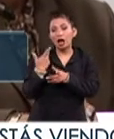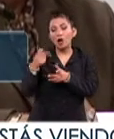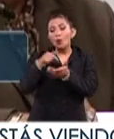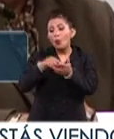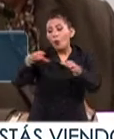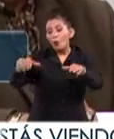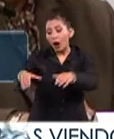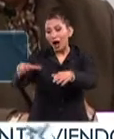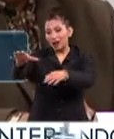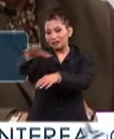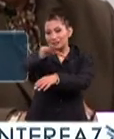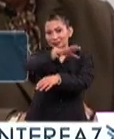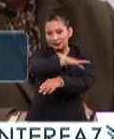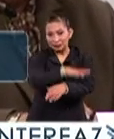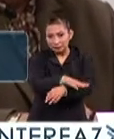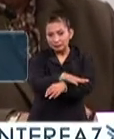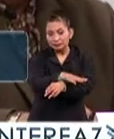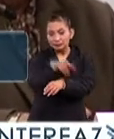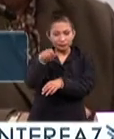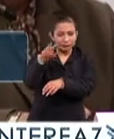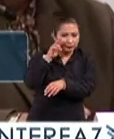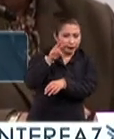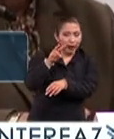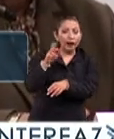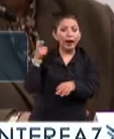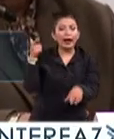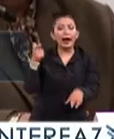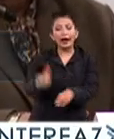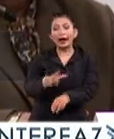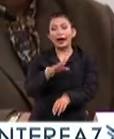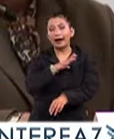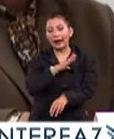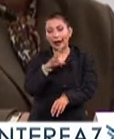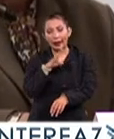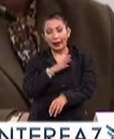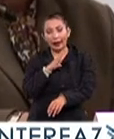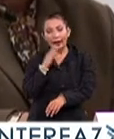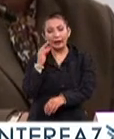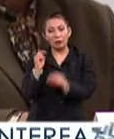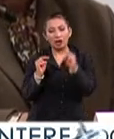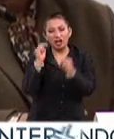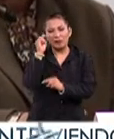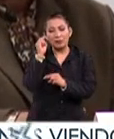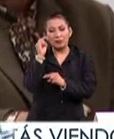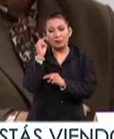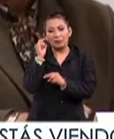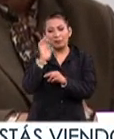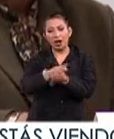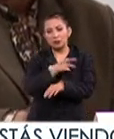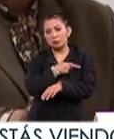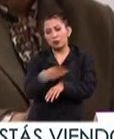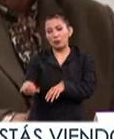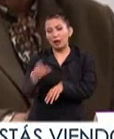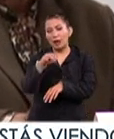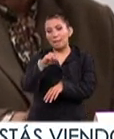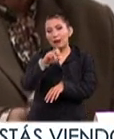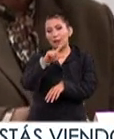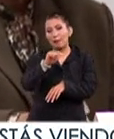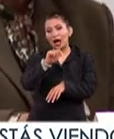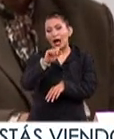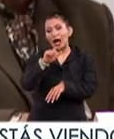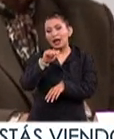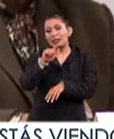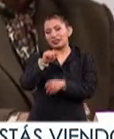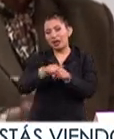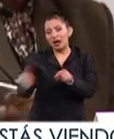demarcaciones territoriales con menor nivel con mayor nivel de pobreza, como Milpalta,